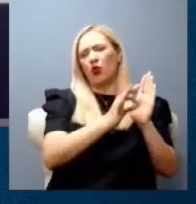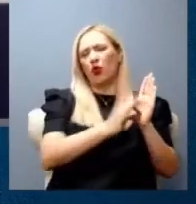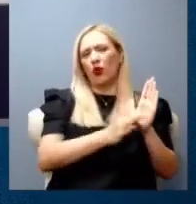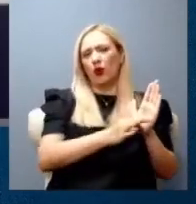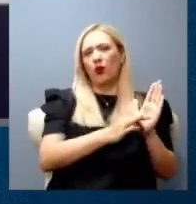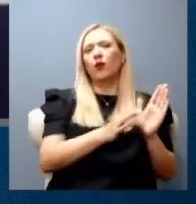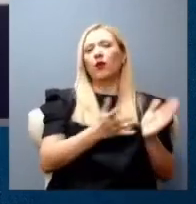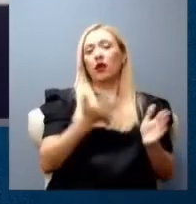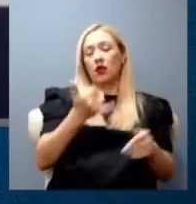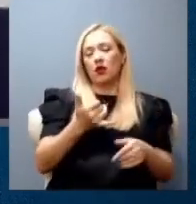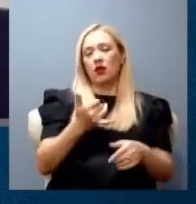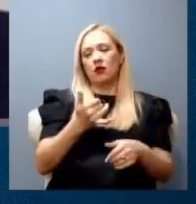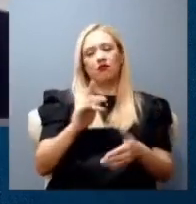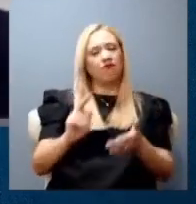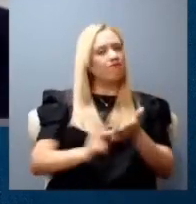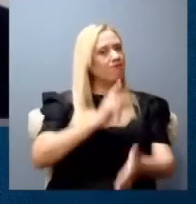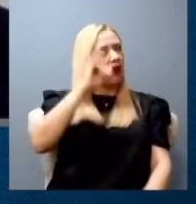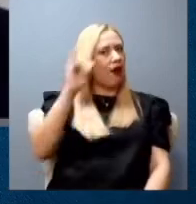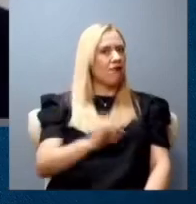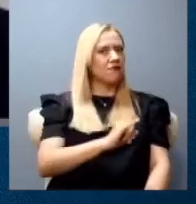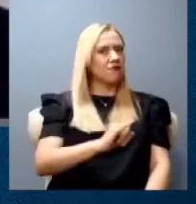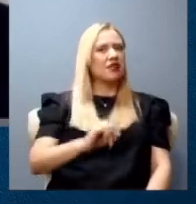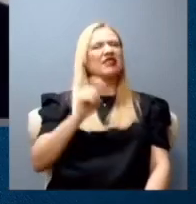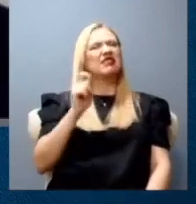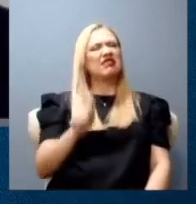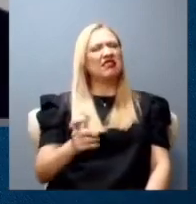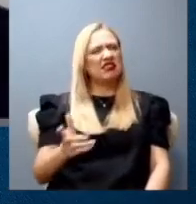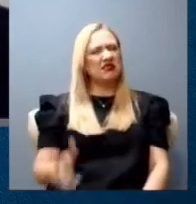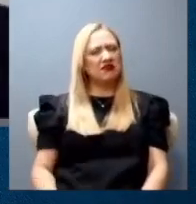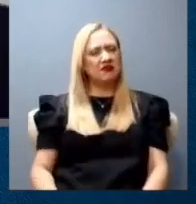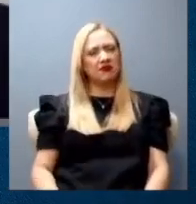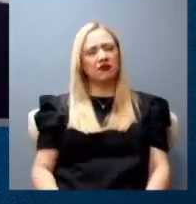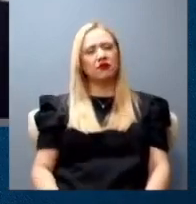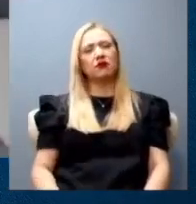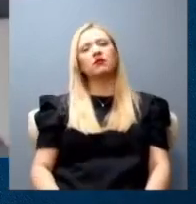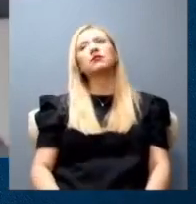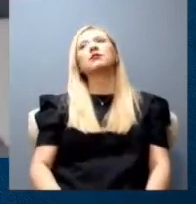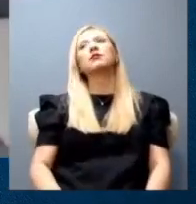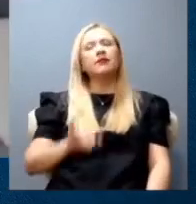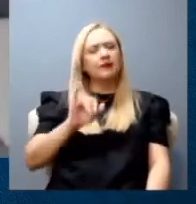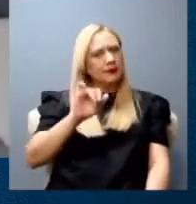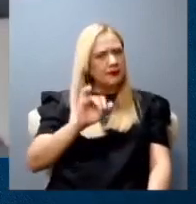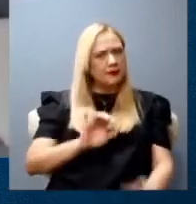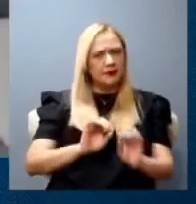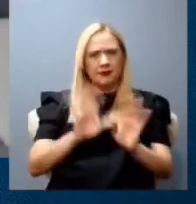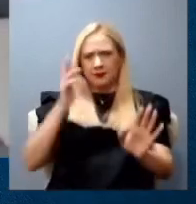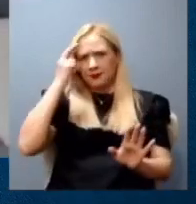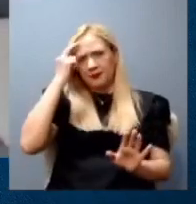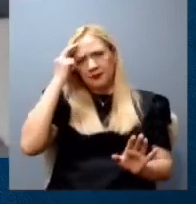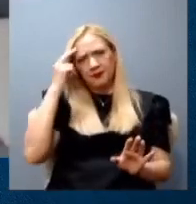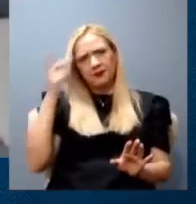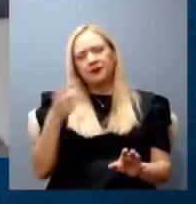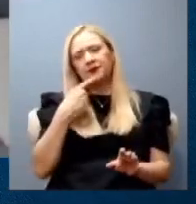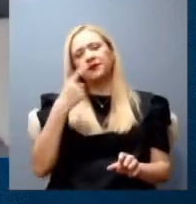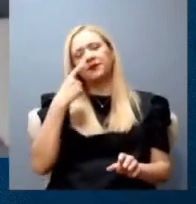no repetición, ¿no? En particular. Sí, Roberto. Bueno, las reparaciones incluyen